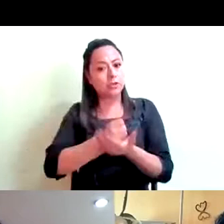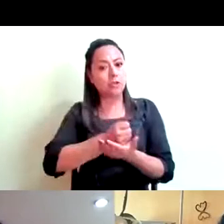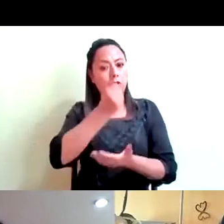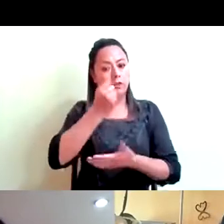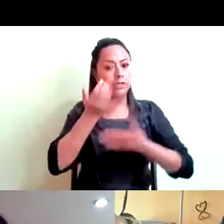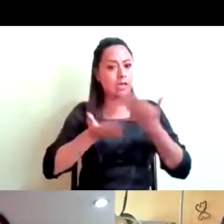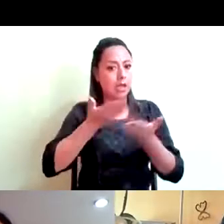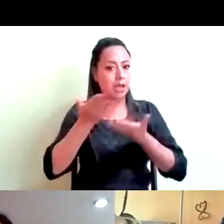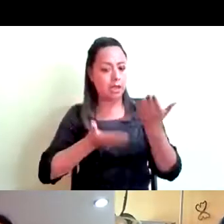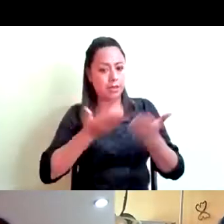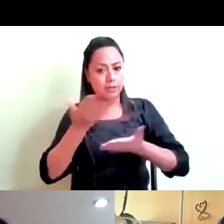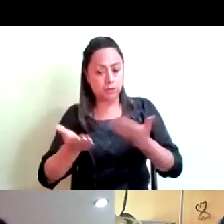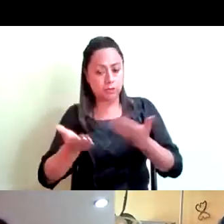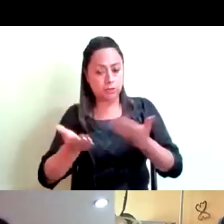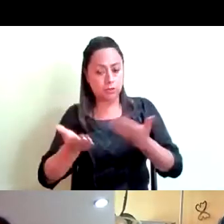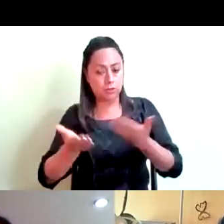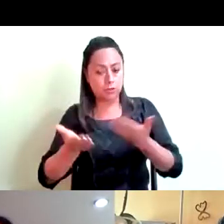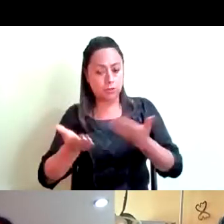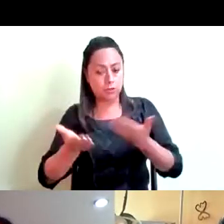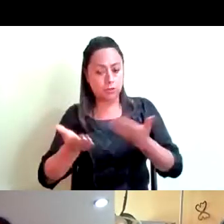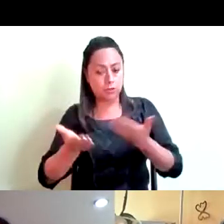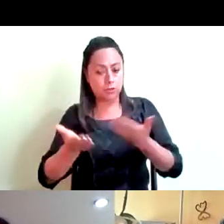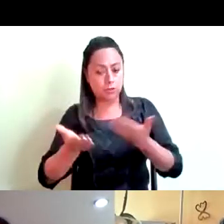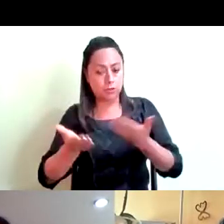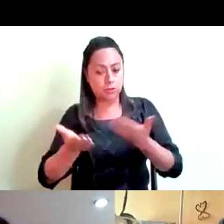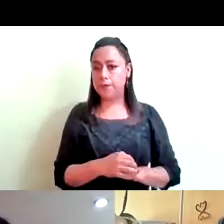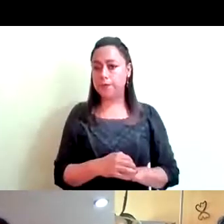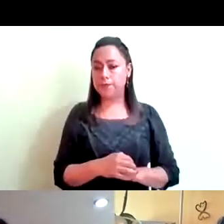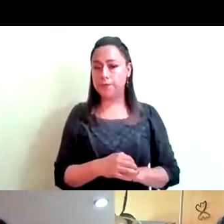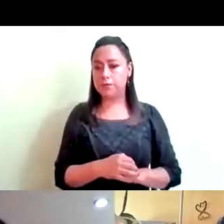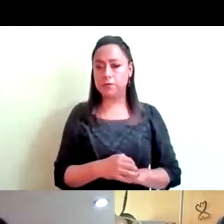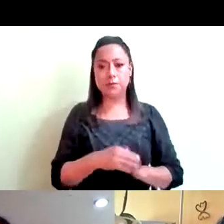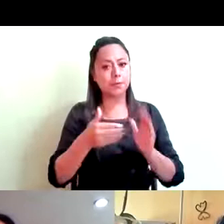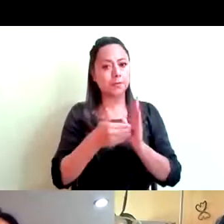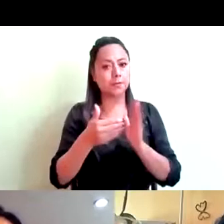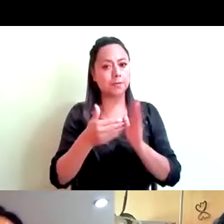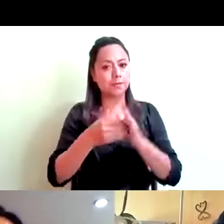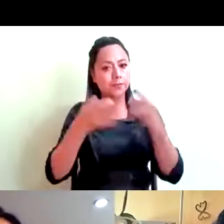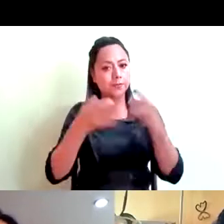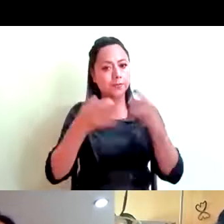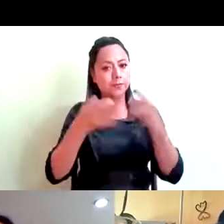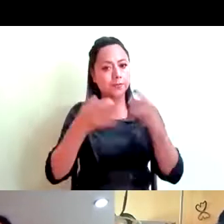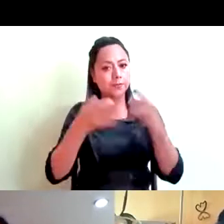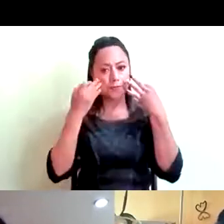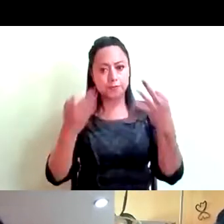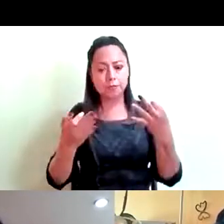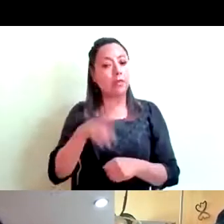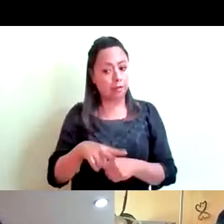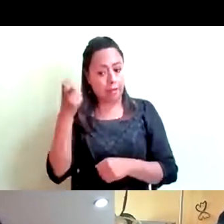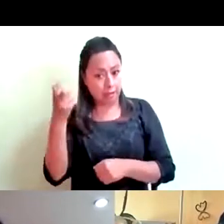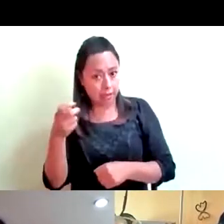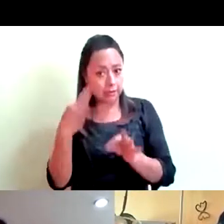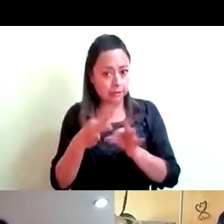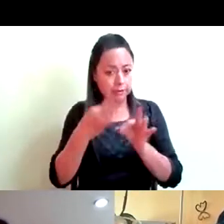que tienen por objeto constatar que el particular cumple con lo dispuesto en el artículo 3 de